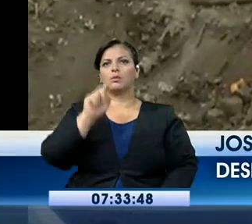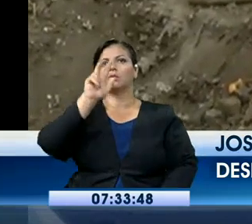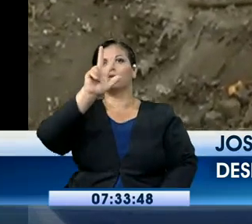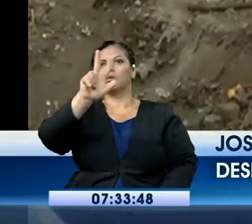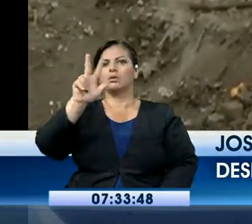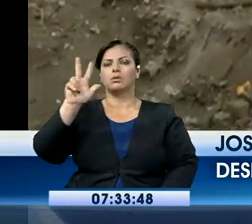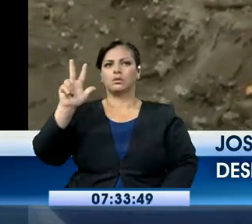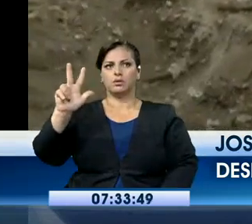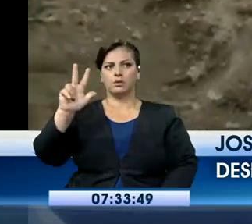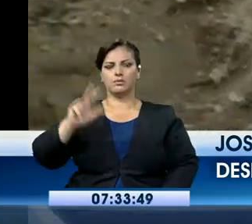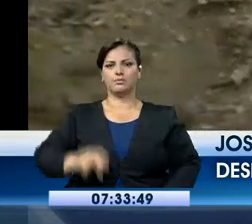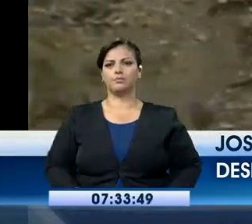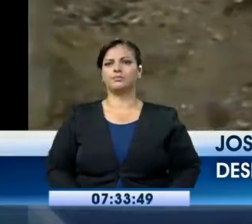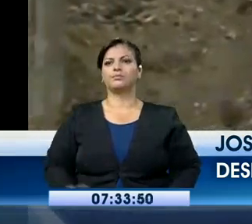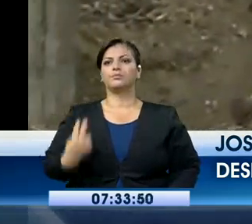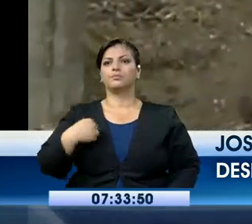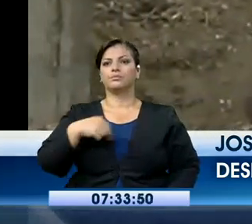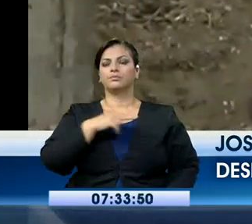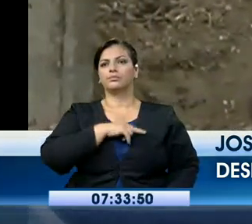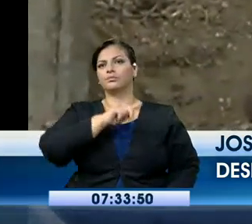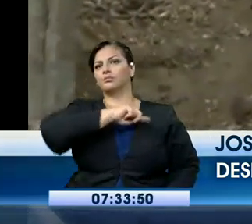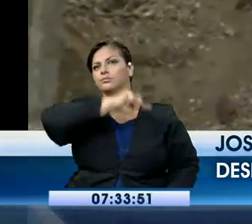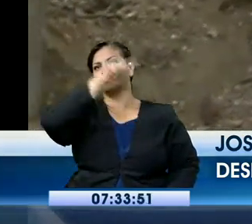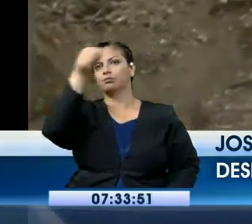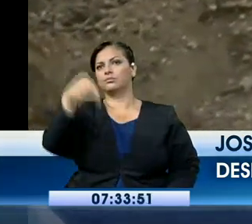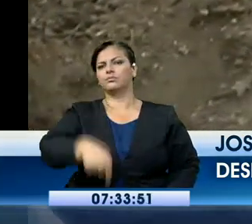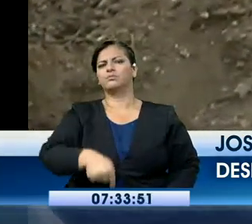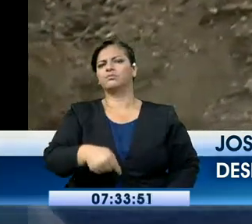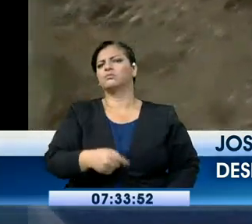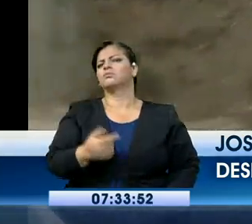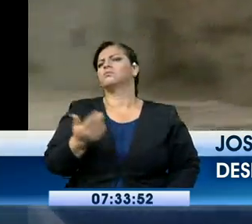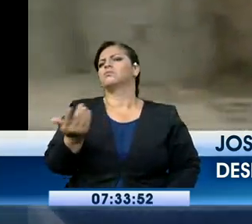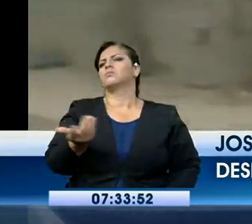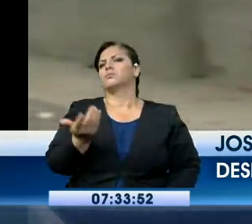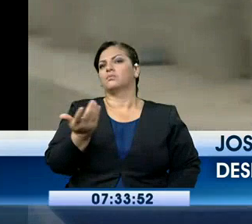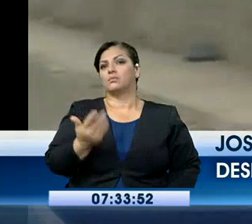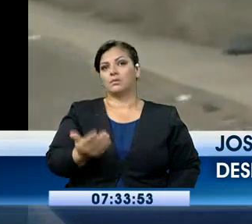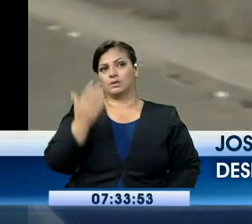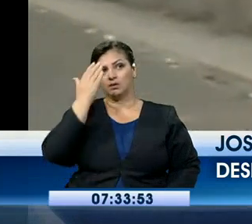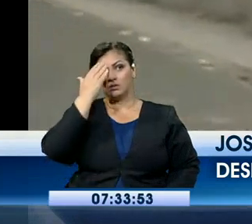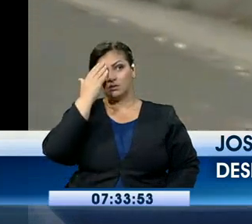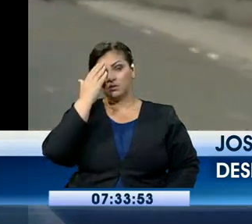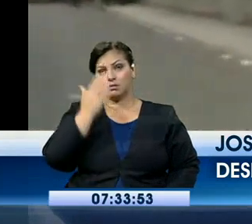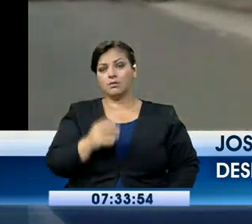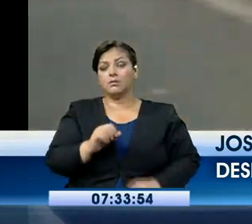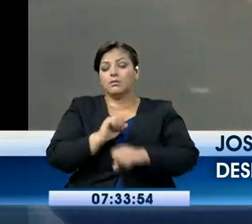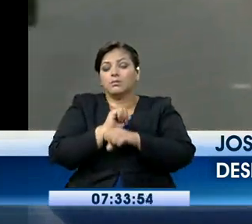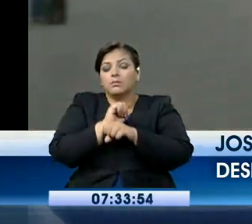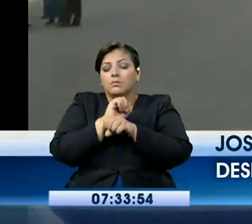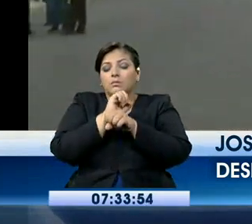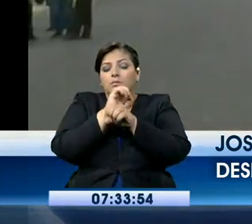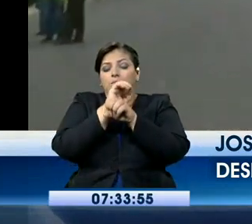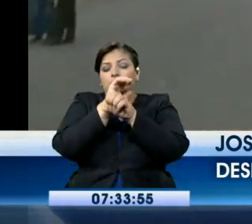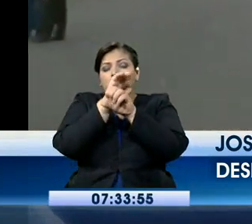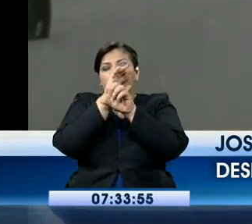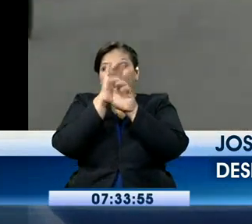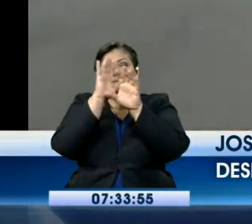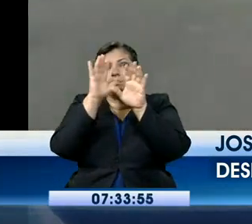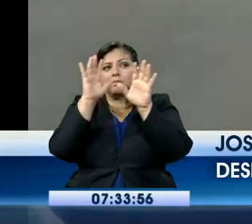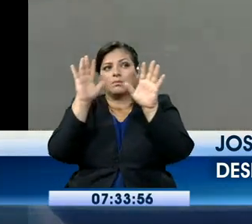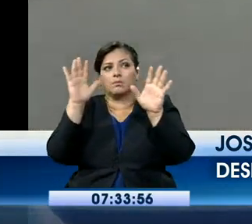7:33, nosotros nos hemos trasladado hasta este punto porque desde horas de la madrugada se ha procedido con el desalojo a